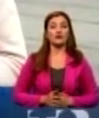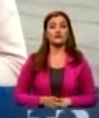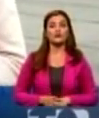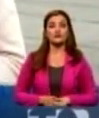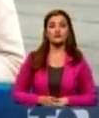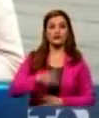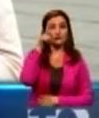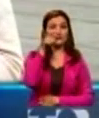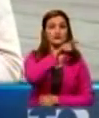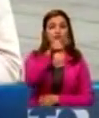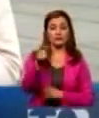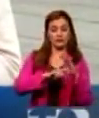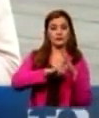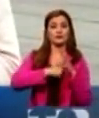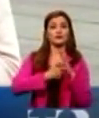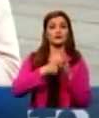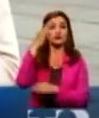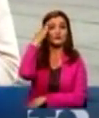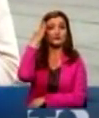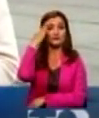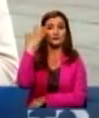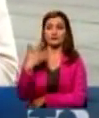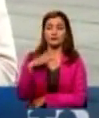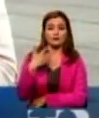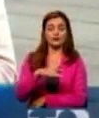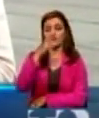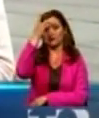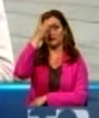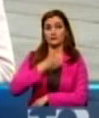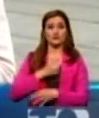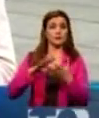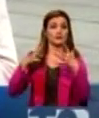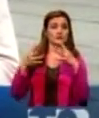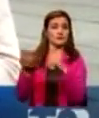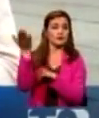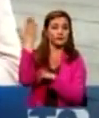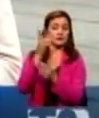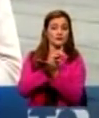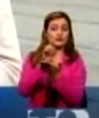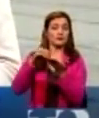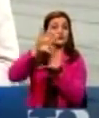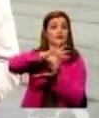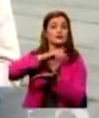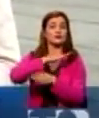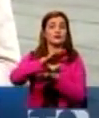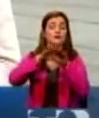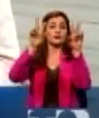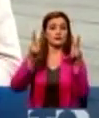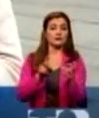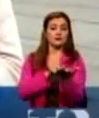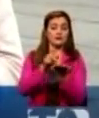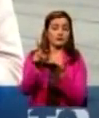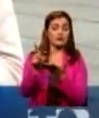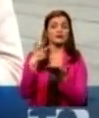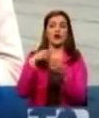tanto la Fiscalía como la Contraloría ya tienen conocimiento de la resolución que aprobó la Asamblea la semana anterior, que tiene que ver con estos supuestos cobros